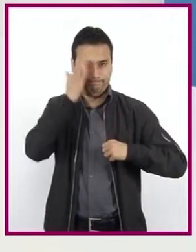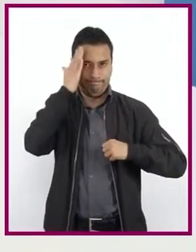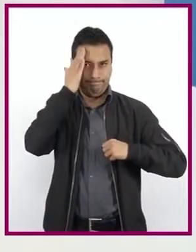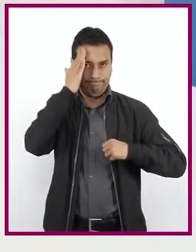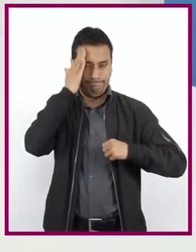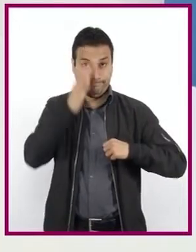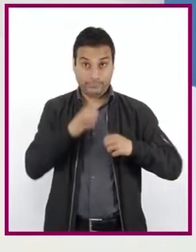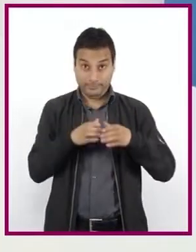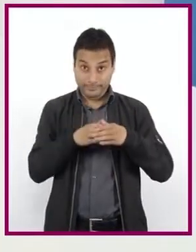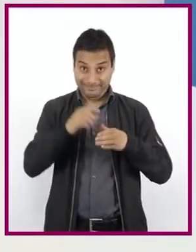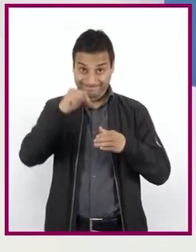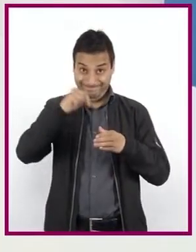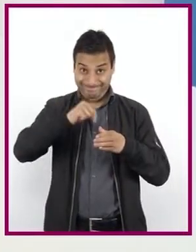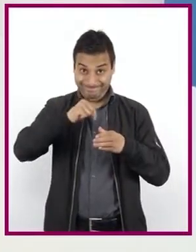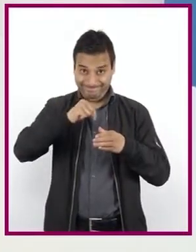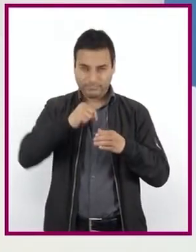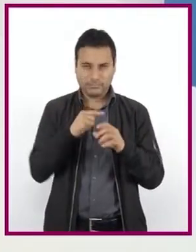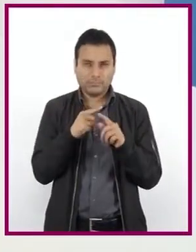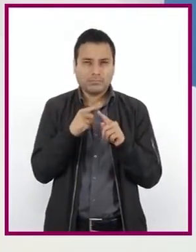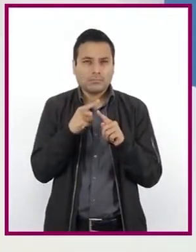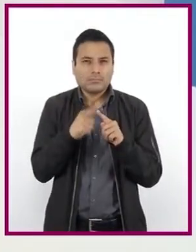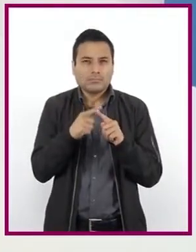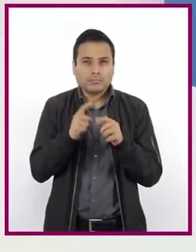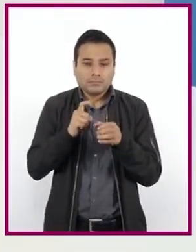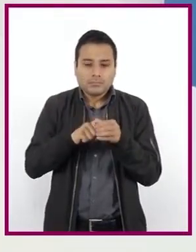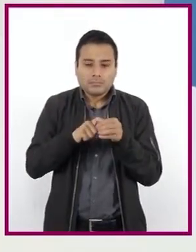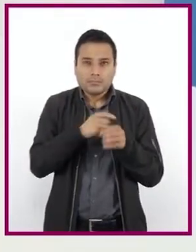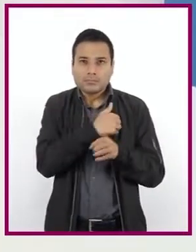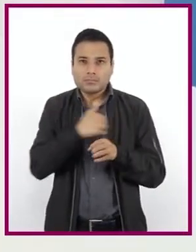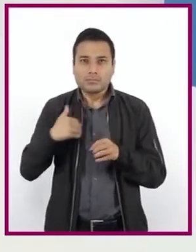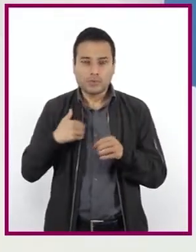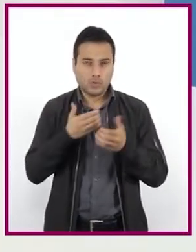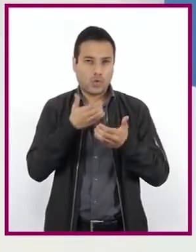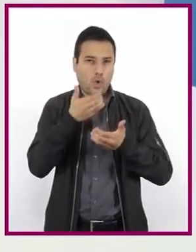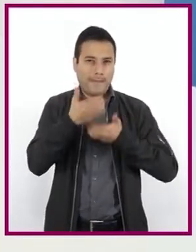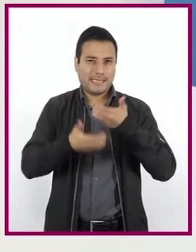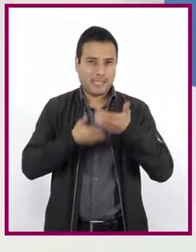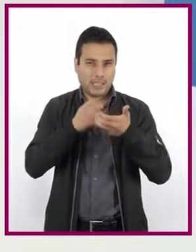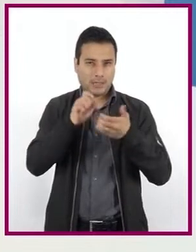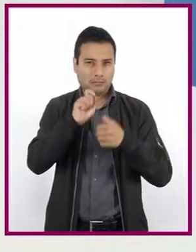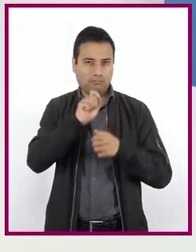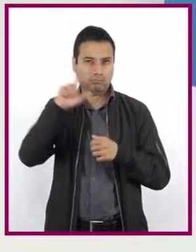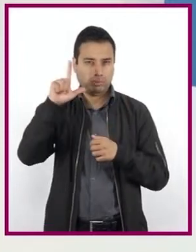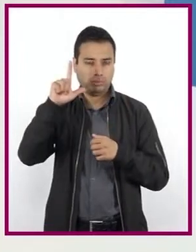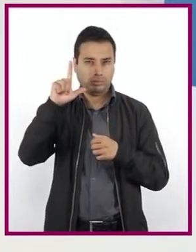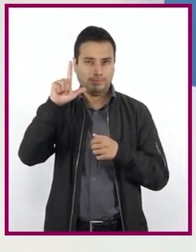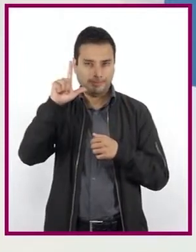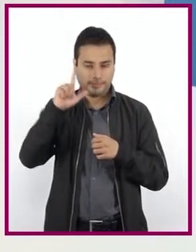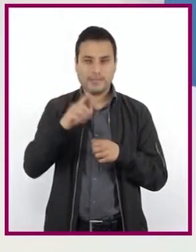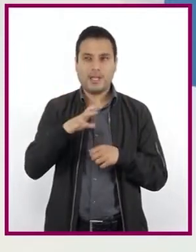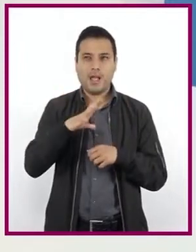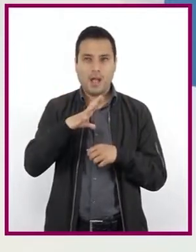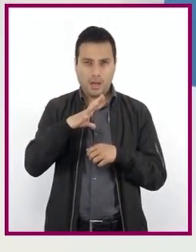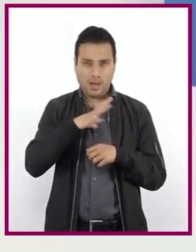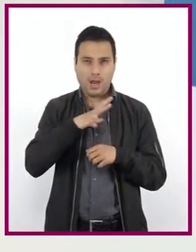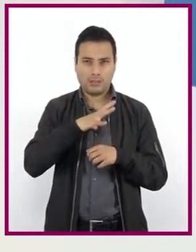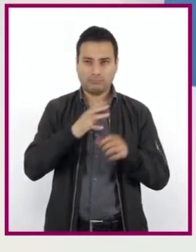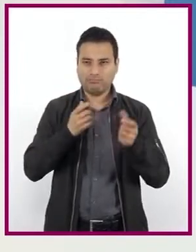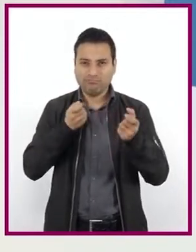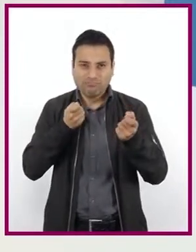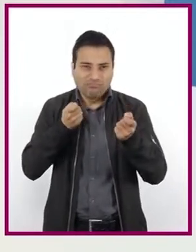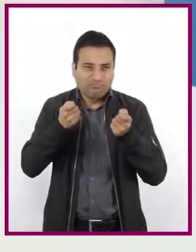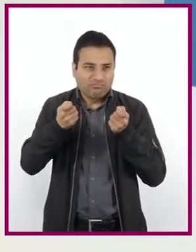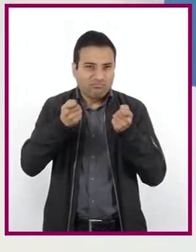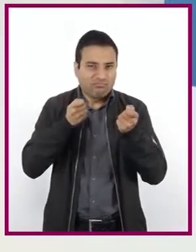estaba integrada por los comerciantes más importantes de Nueva España y tenían el monopolio de